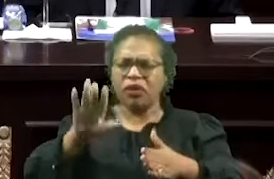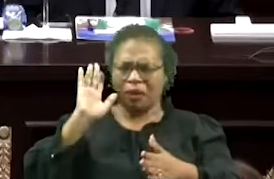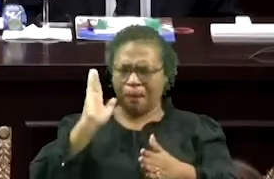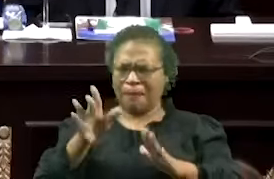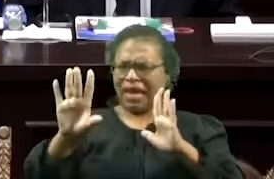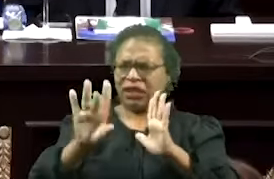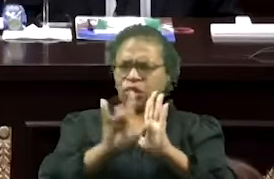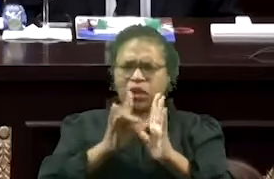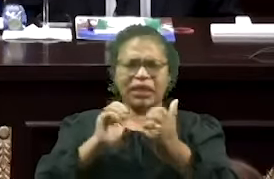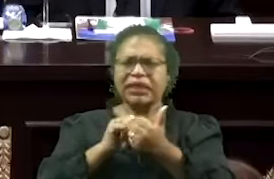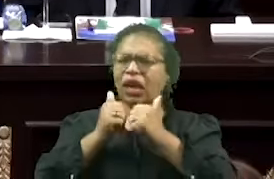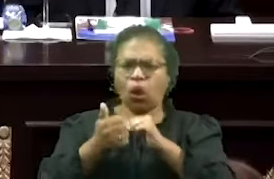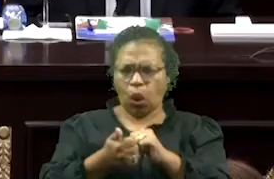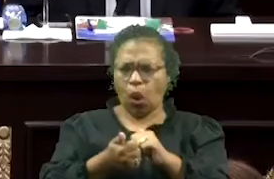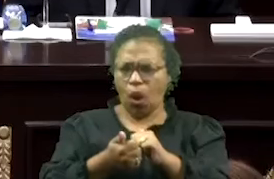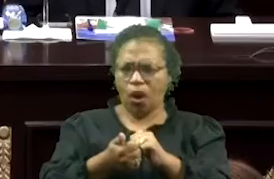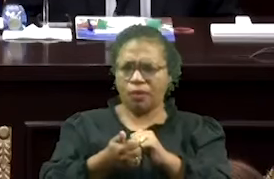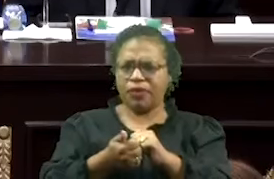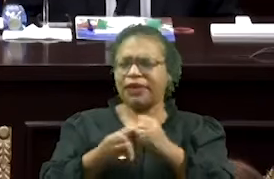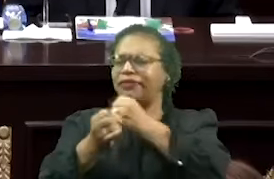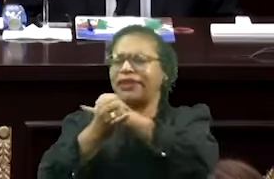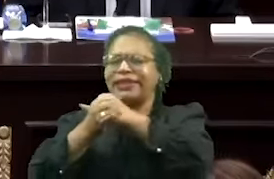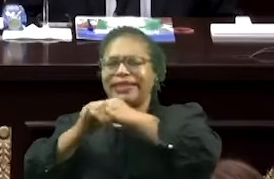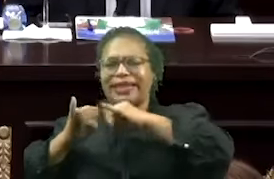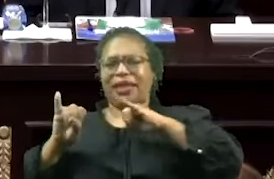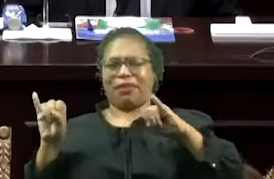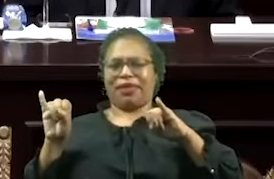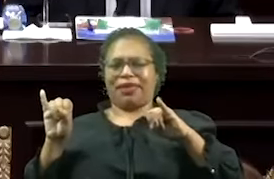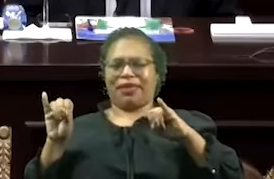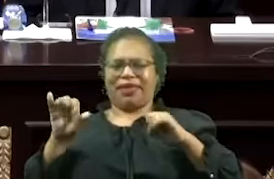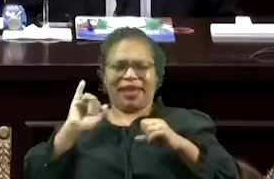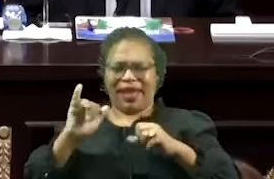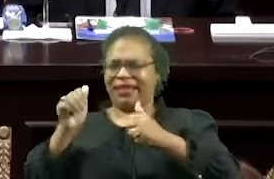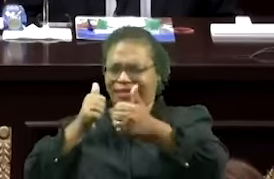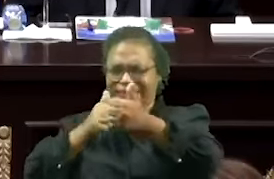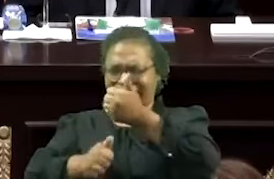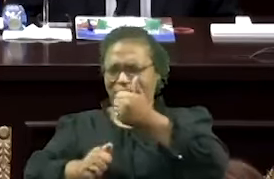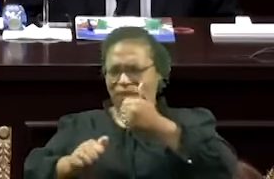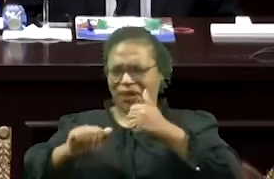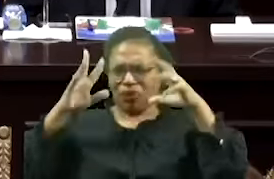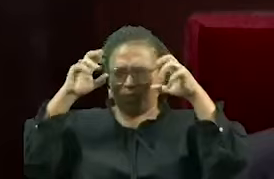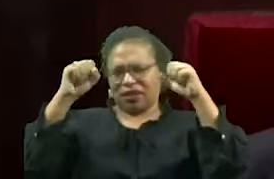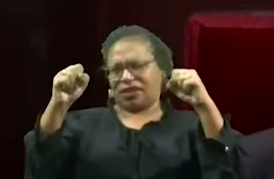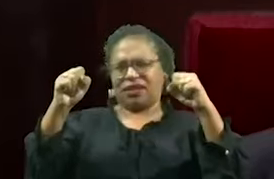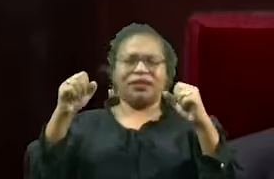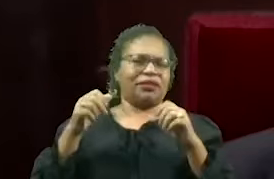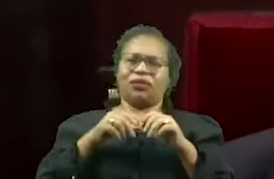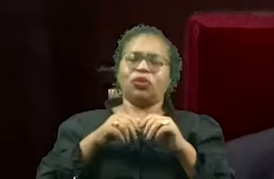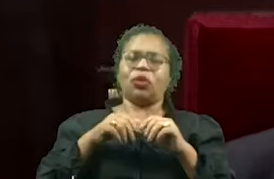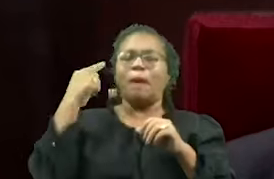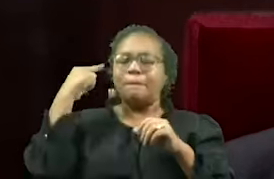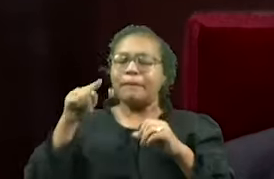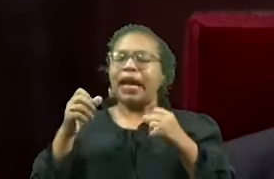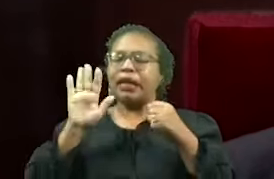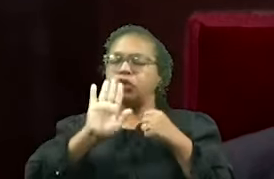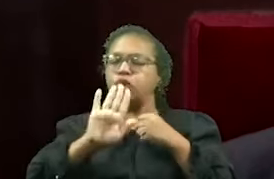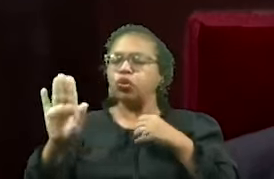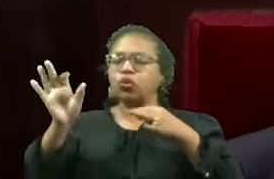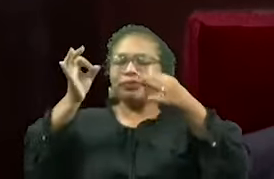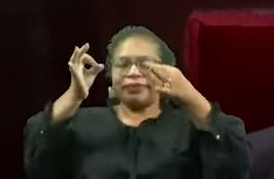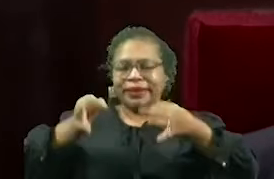discrecionalidad del poder impedía por la dependencia política o por la amenaza del posible despido esta Constitución